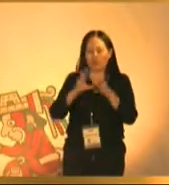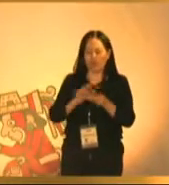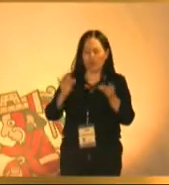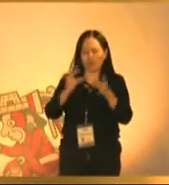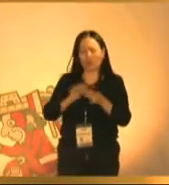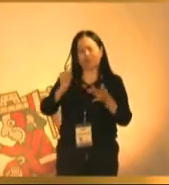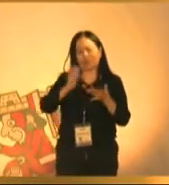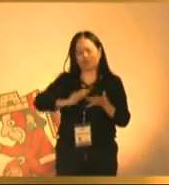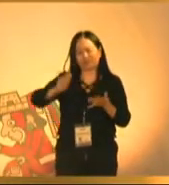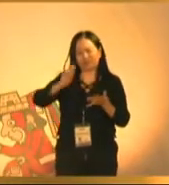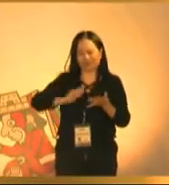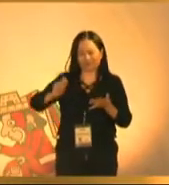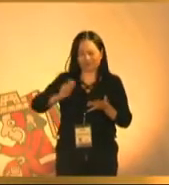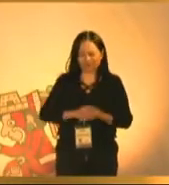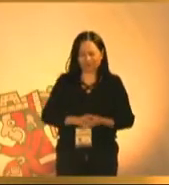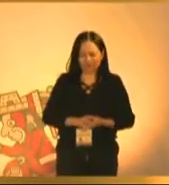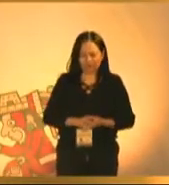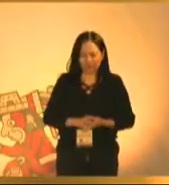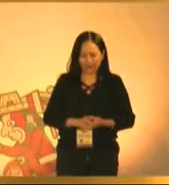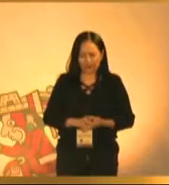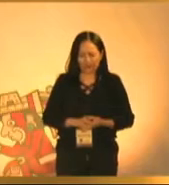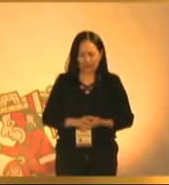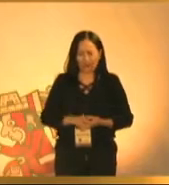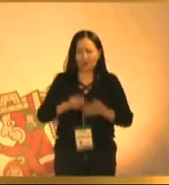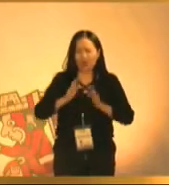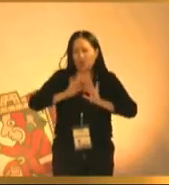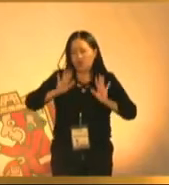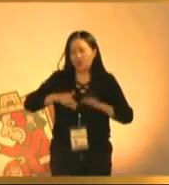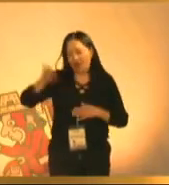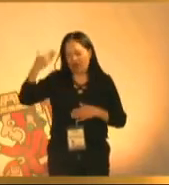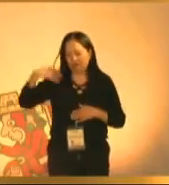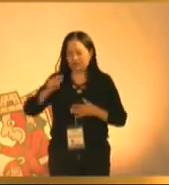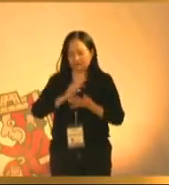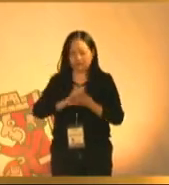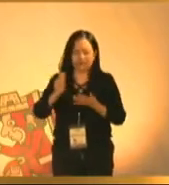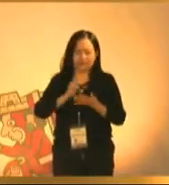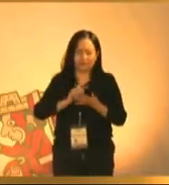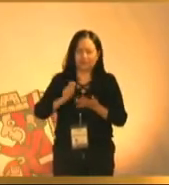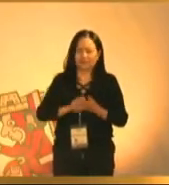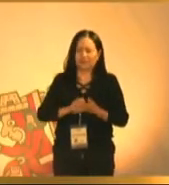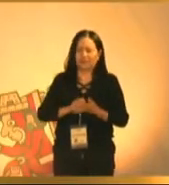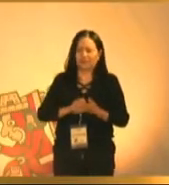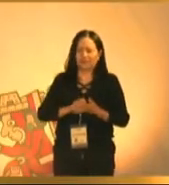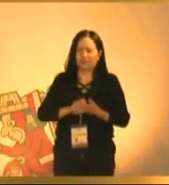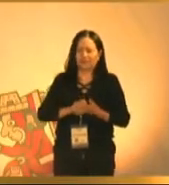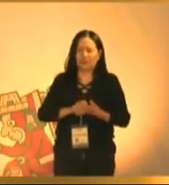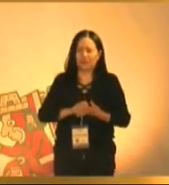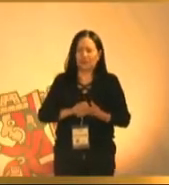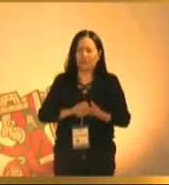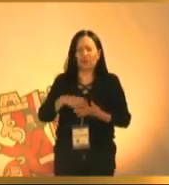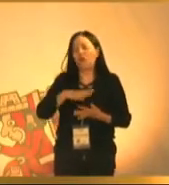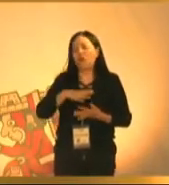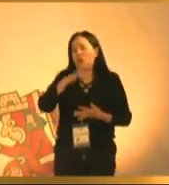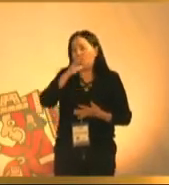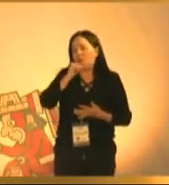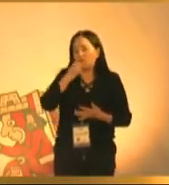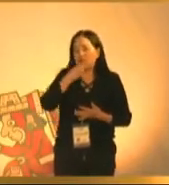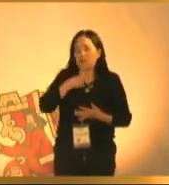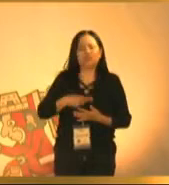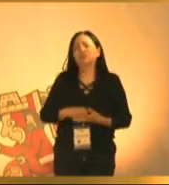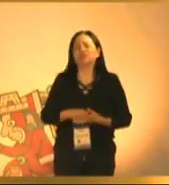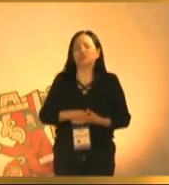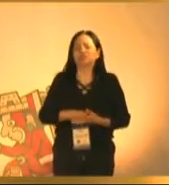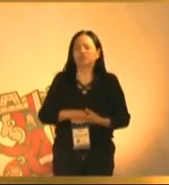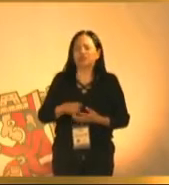sobre sucre que sin duda yo ya lo hice mío en sucre ahora ya no puedo decir bolívar san martín sin decir sucre por